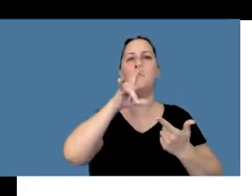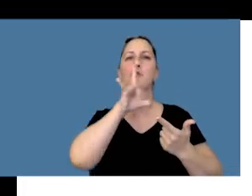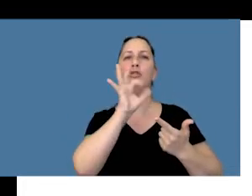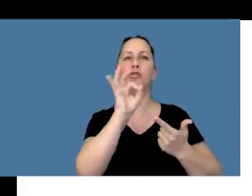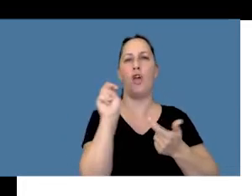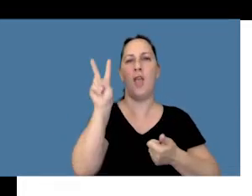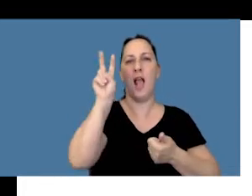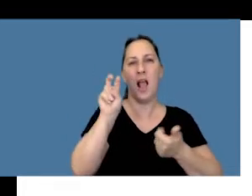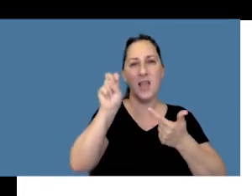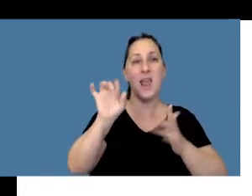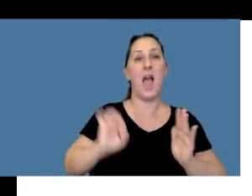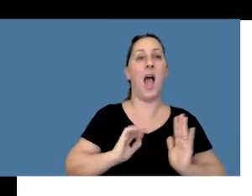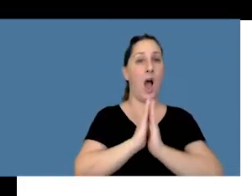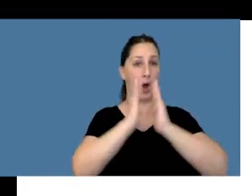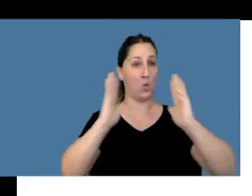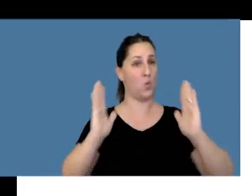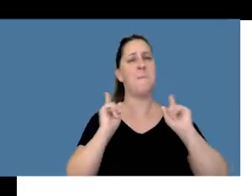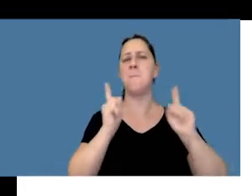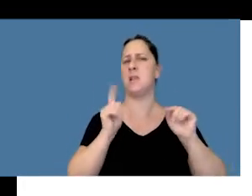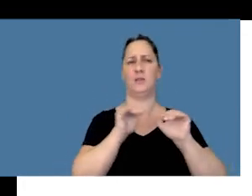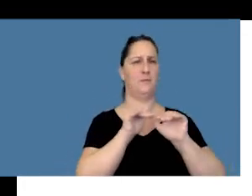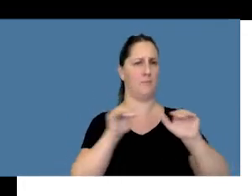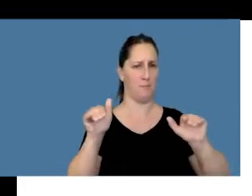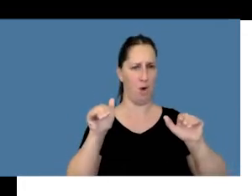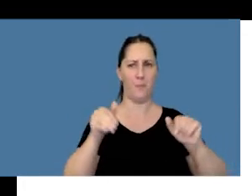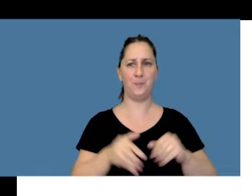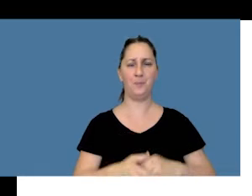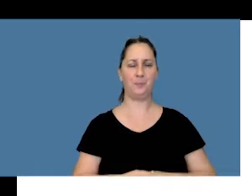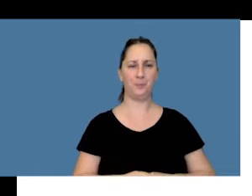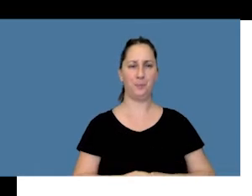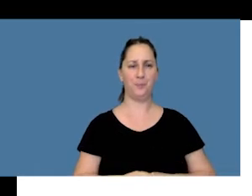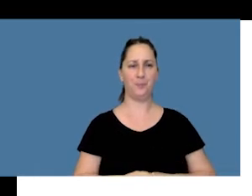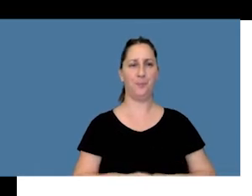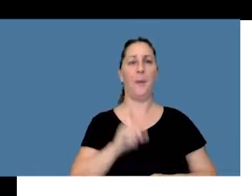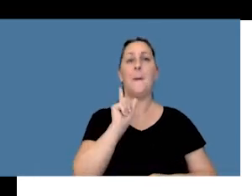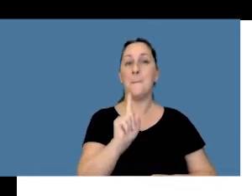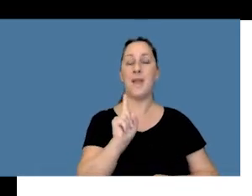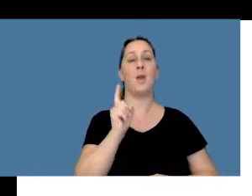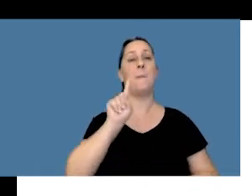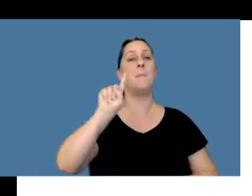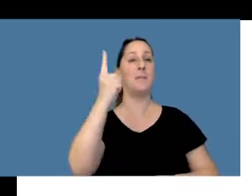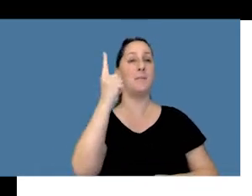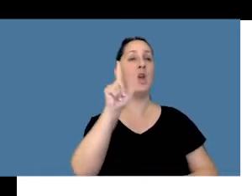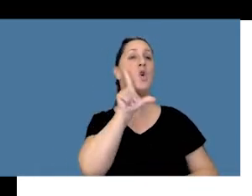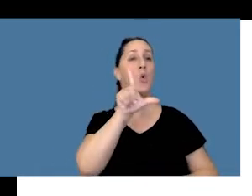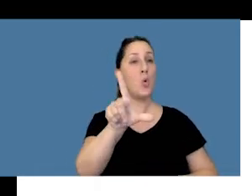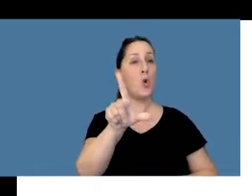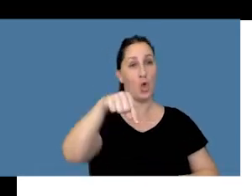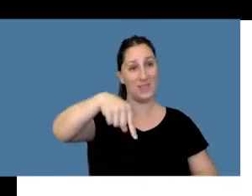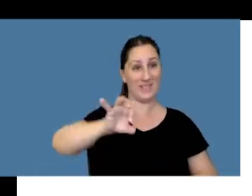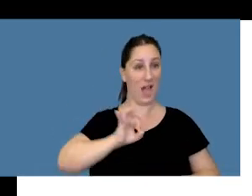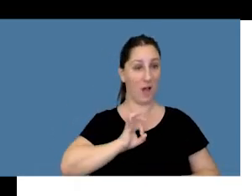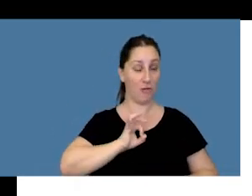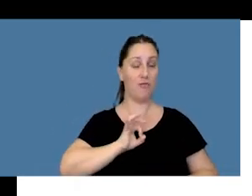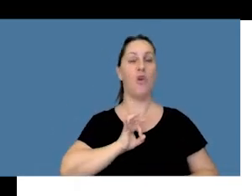alquileres anuales quedaron igual. Pero a partir del 1 de julio de este año y